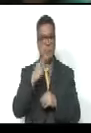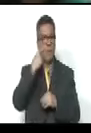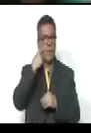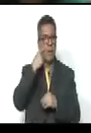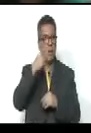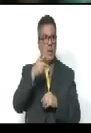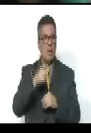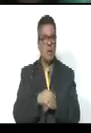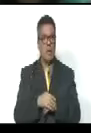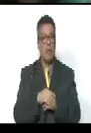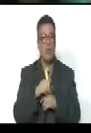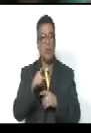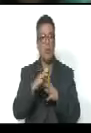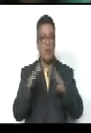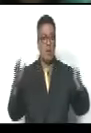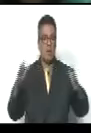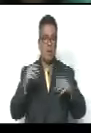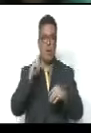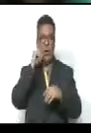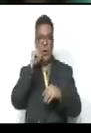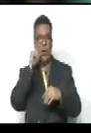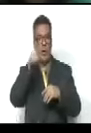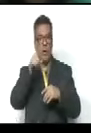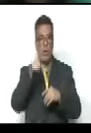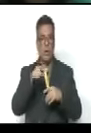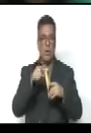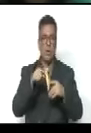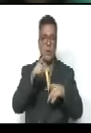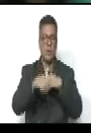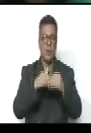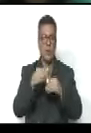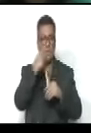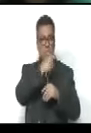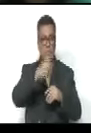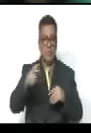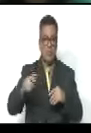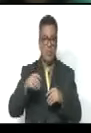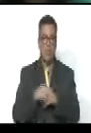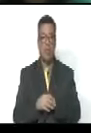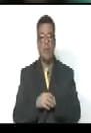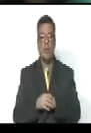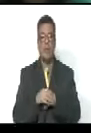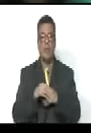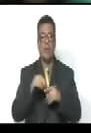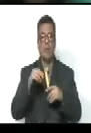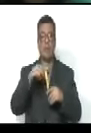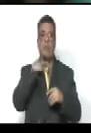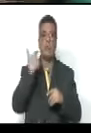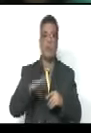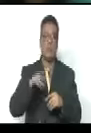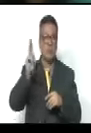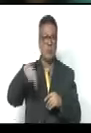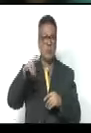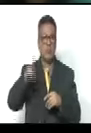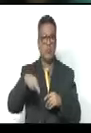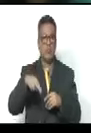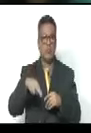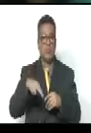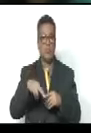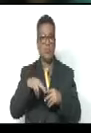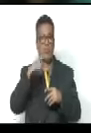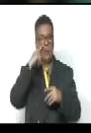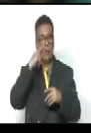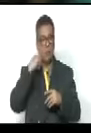observándolo, porque los grandes hombres que comulgan con el pueblo no mueren nunca, cierren los